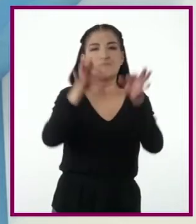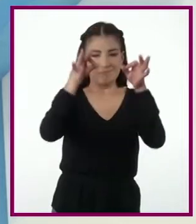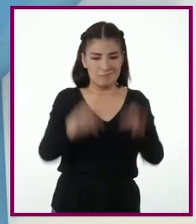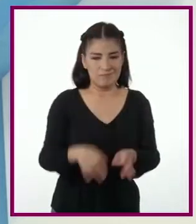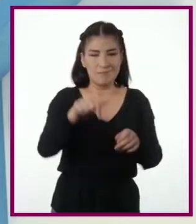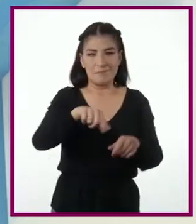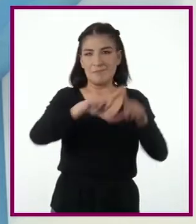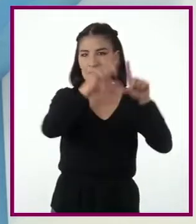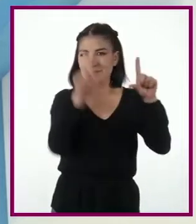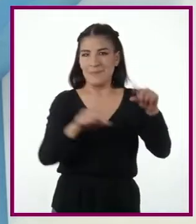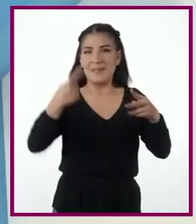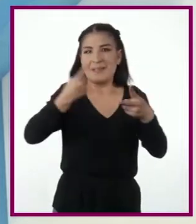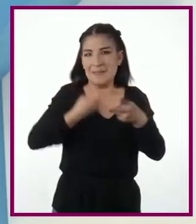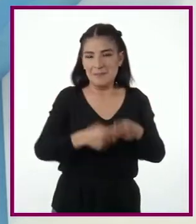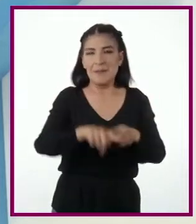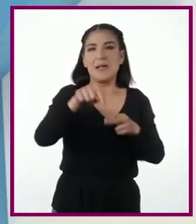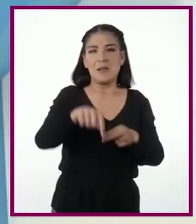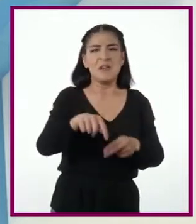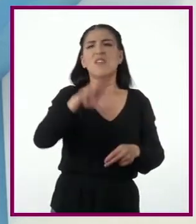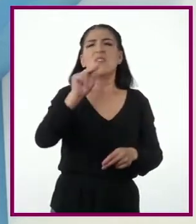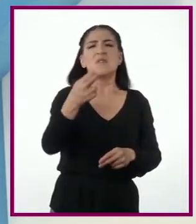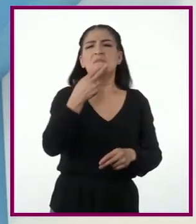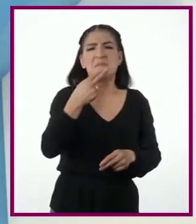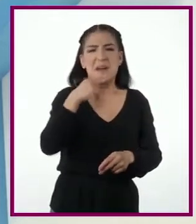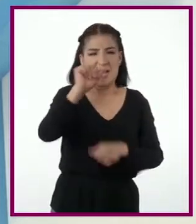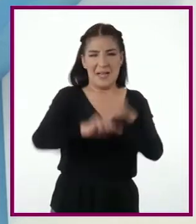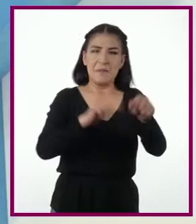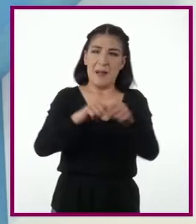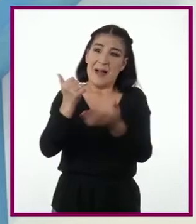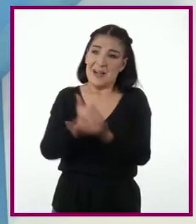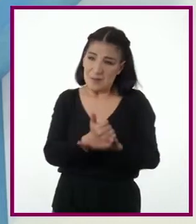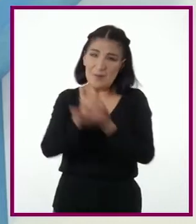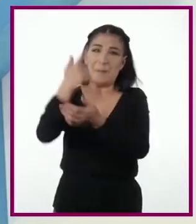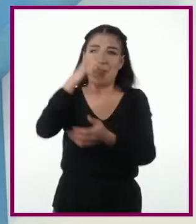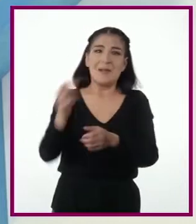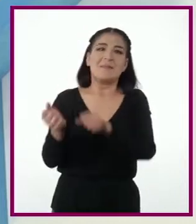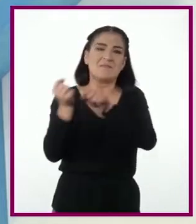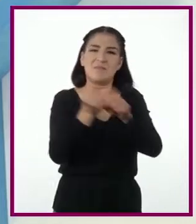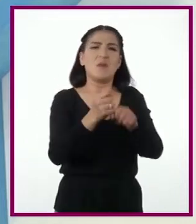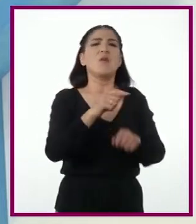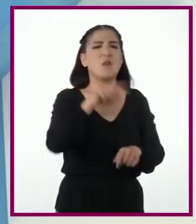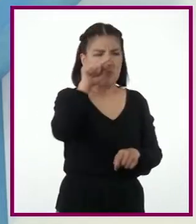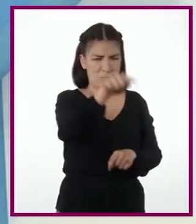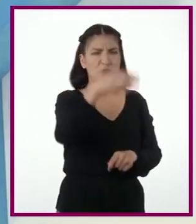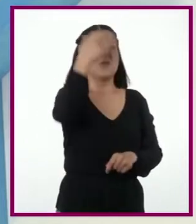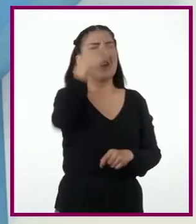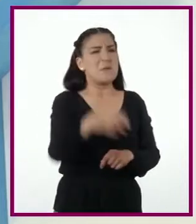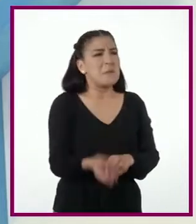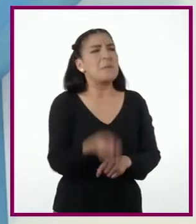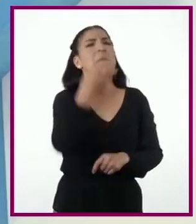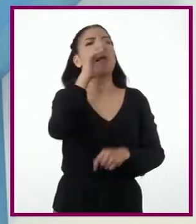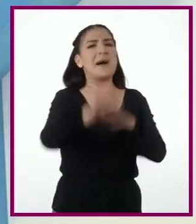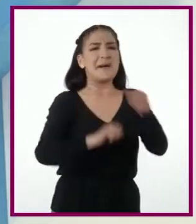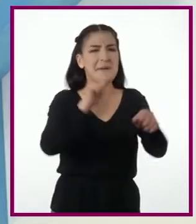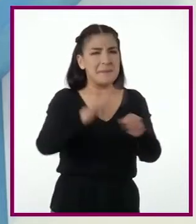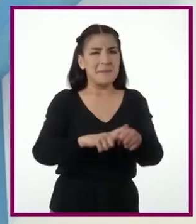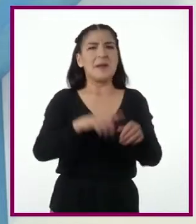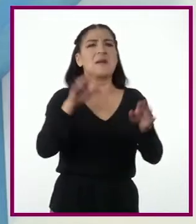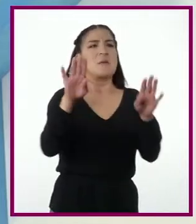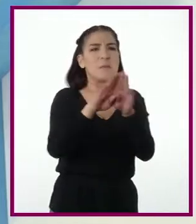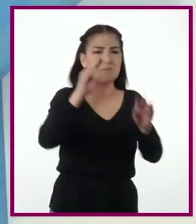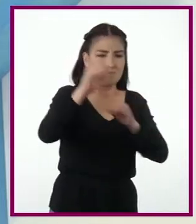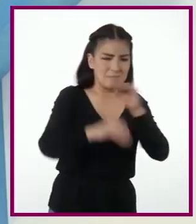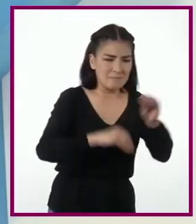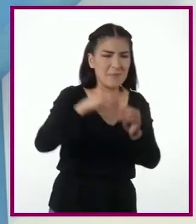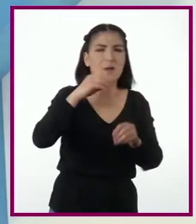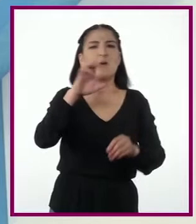técnicas de cultivo no requirieron de la fuerza de animales. ¿Sabes qué técnicas de cultivo practicadas en Mesoamérica